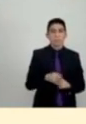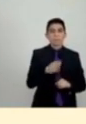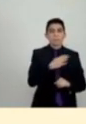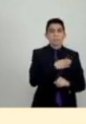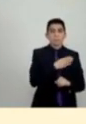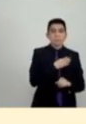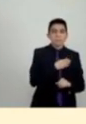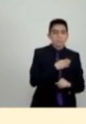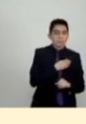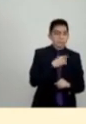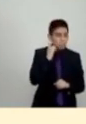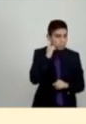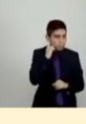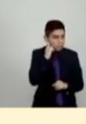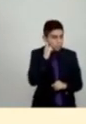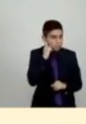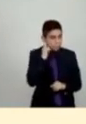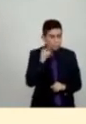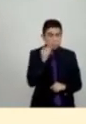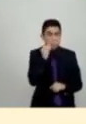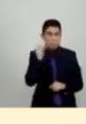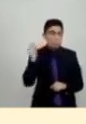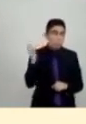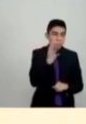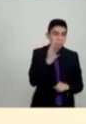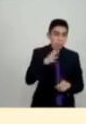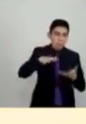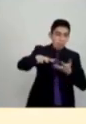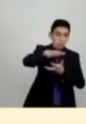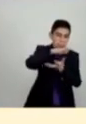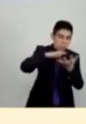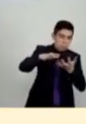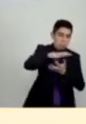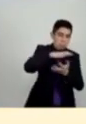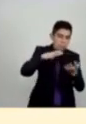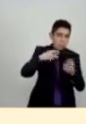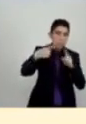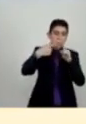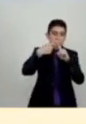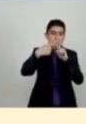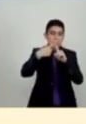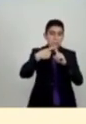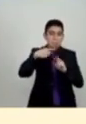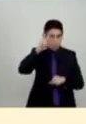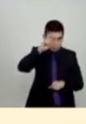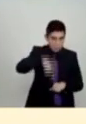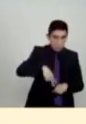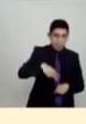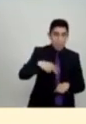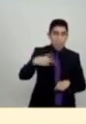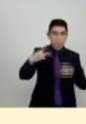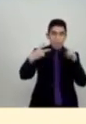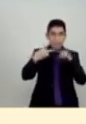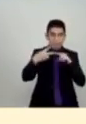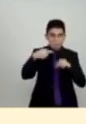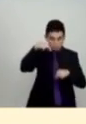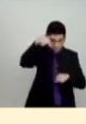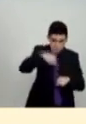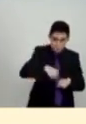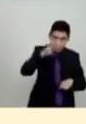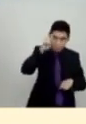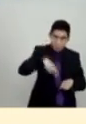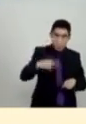Soriano es una cosa extraordinaria y ahí se mezcla absolutamente todo. Fíjate, la realidad de lo que está pasando, la guerra de las